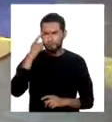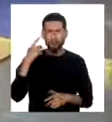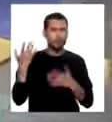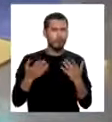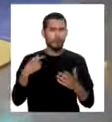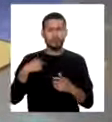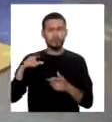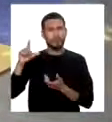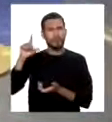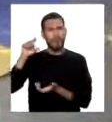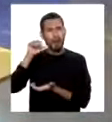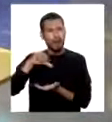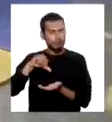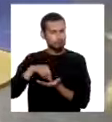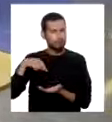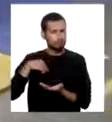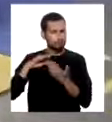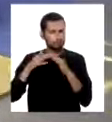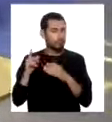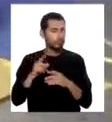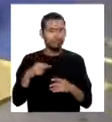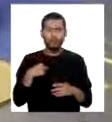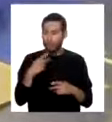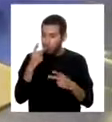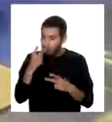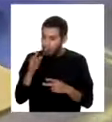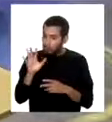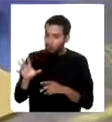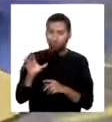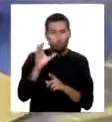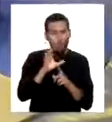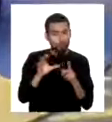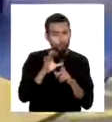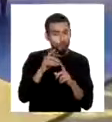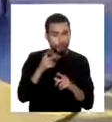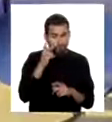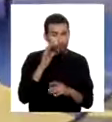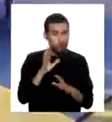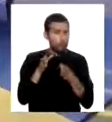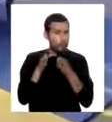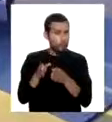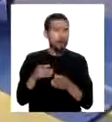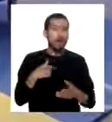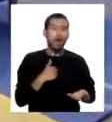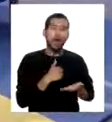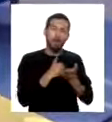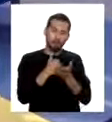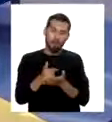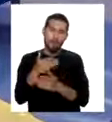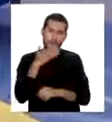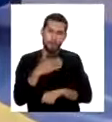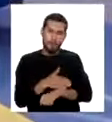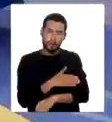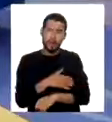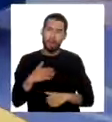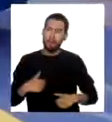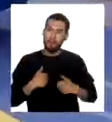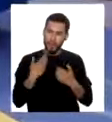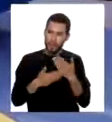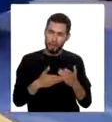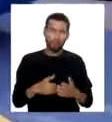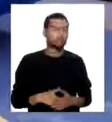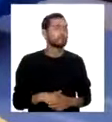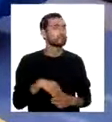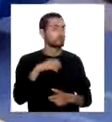en la capital, sino es escuchar, pero a través de esa manera que tienen de ver el mundo, ayudarlos a mejorar en calidad de vida.